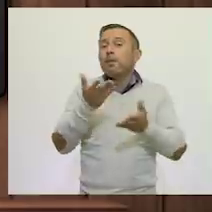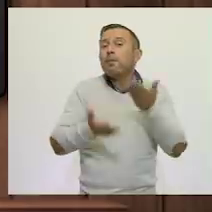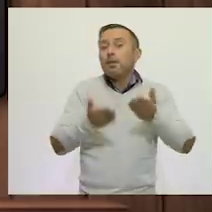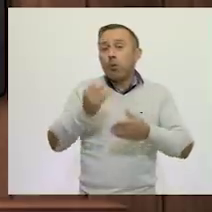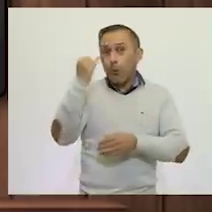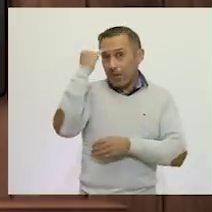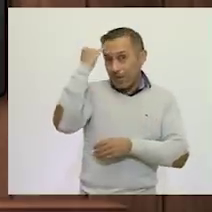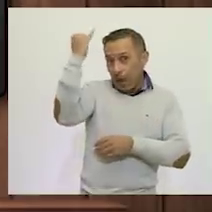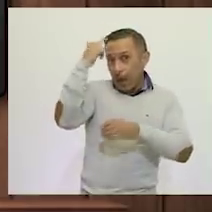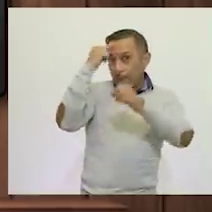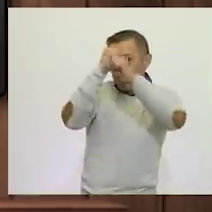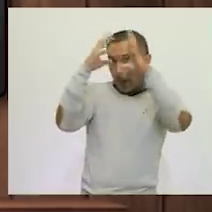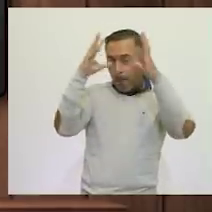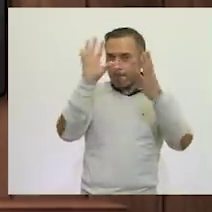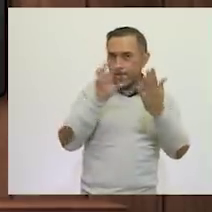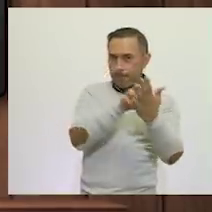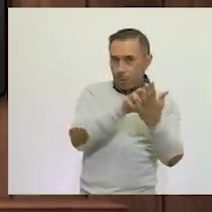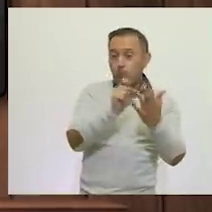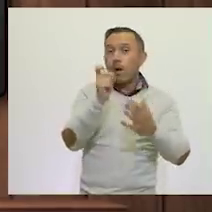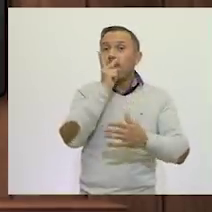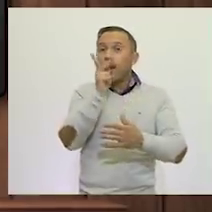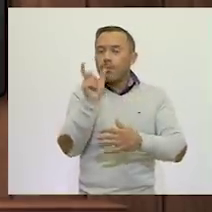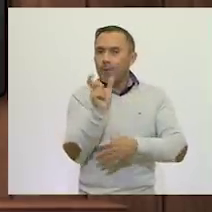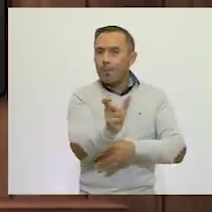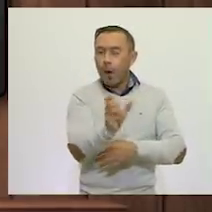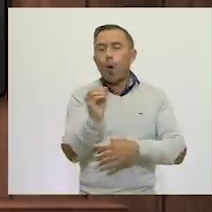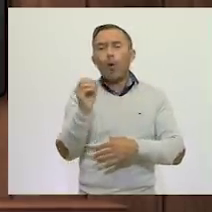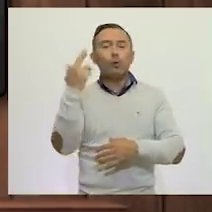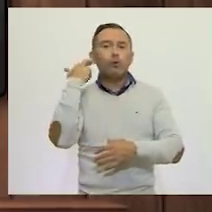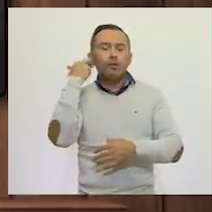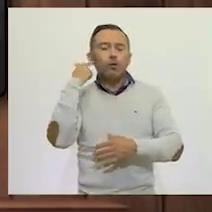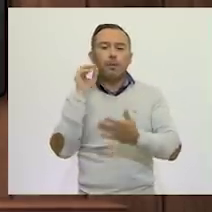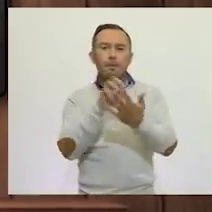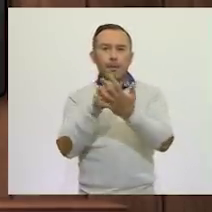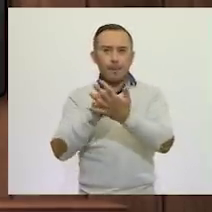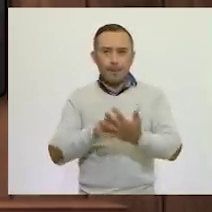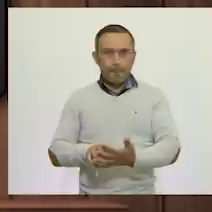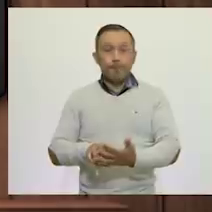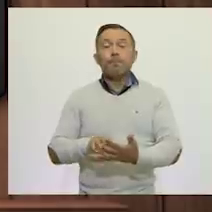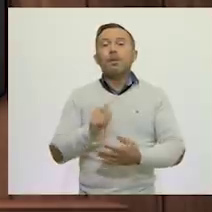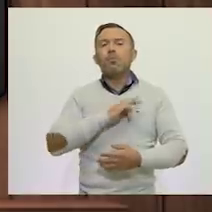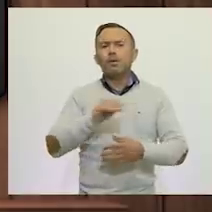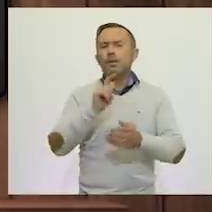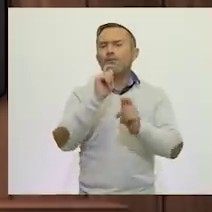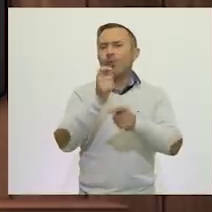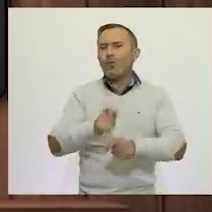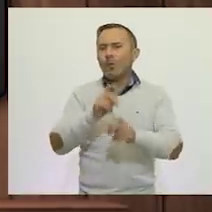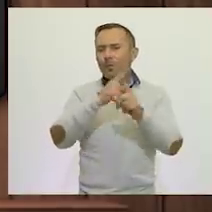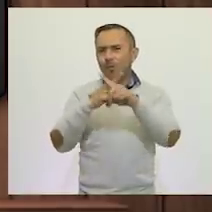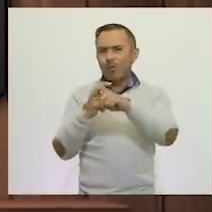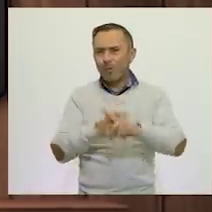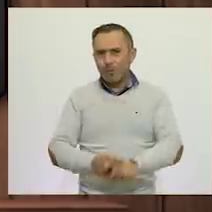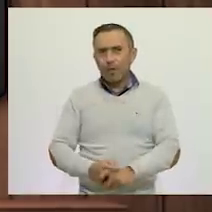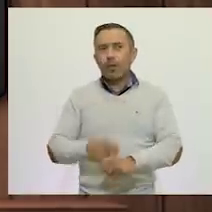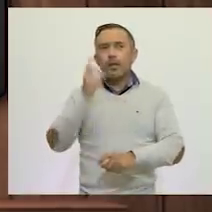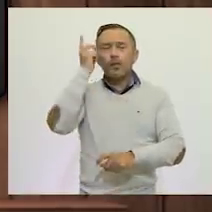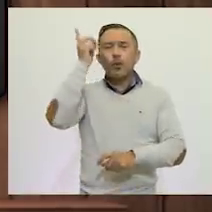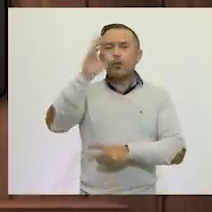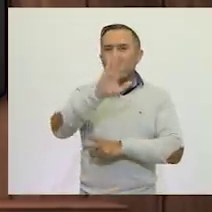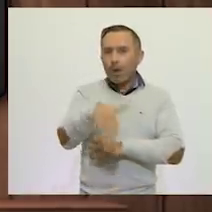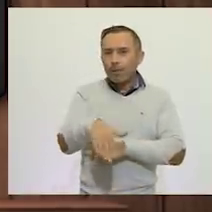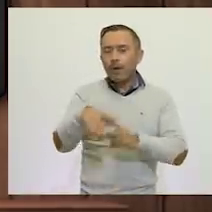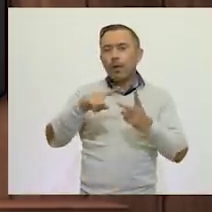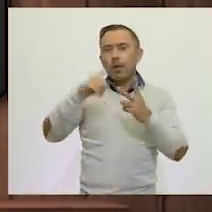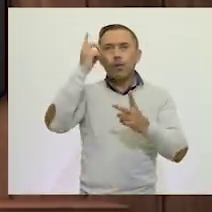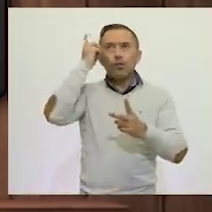o sonidos. Sus deidades fueron representadas en diversas inscripciones. Destacaban el dios de la muerte, el dios creador y el dios